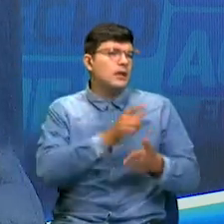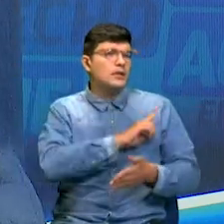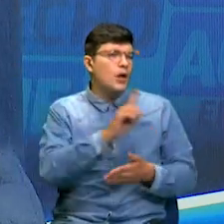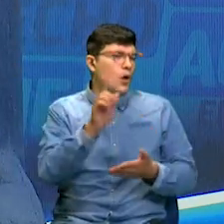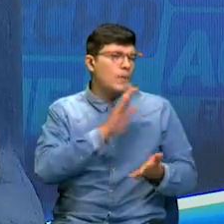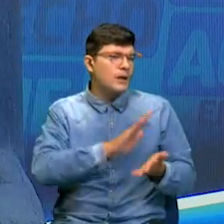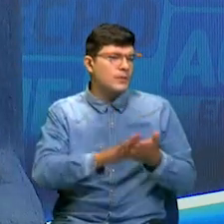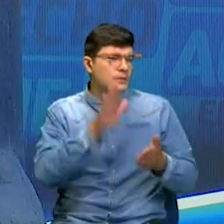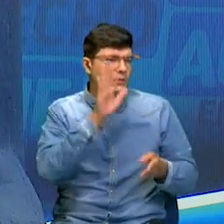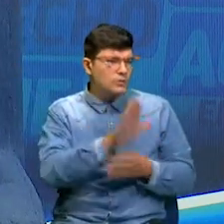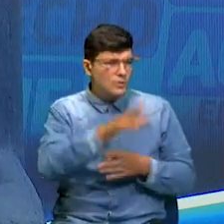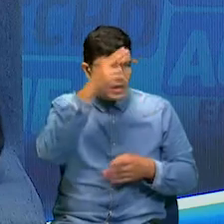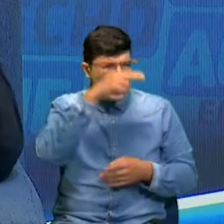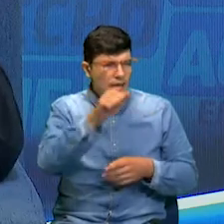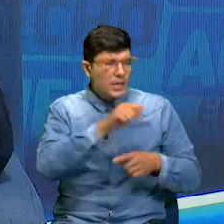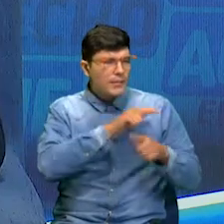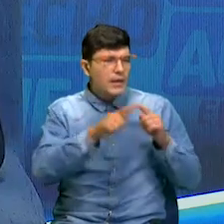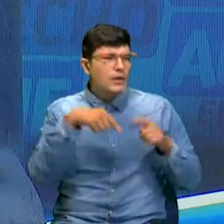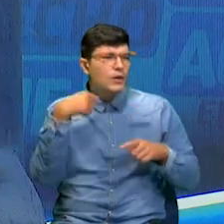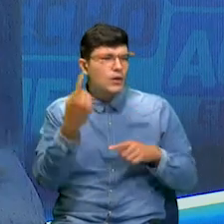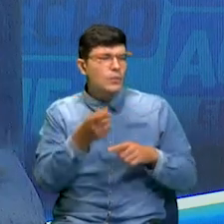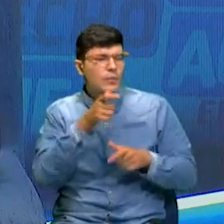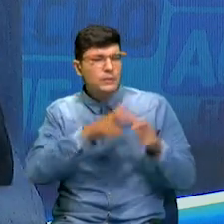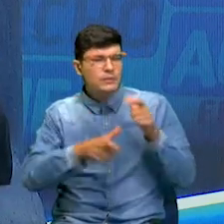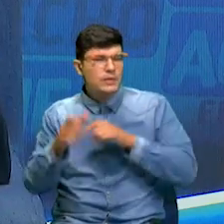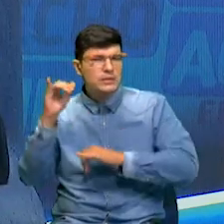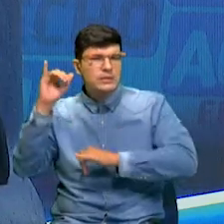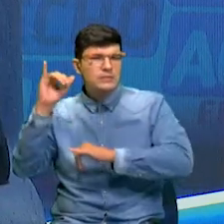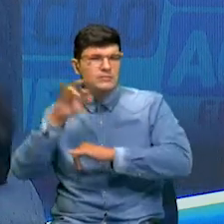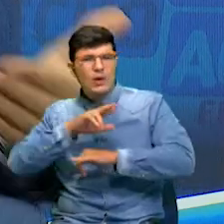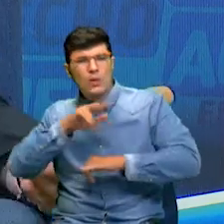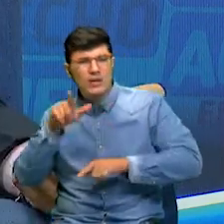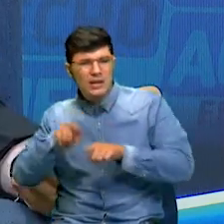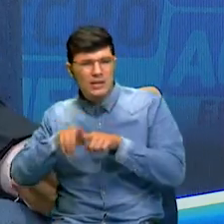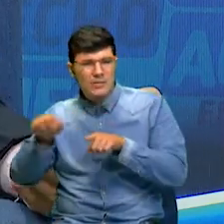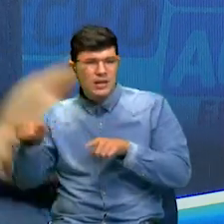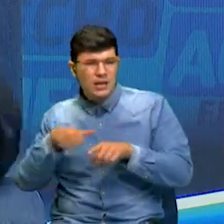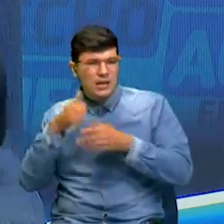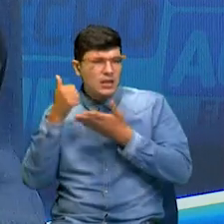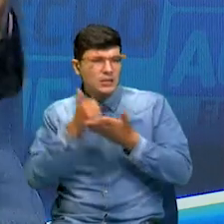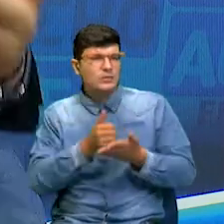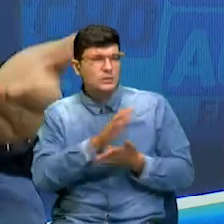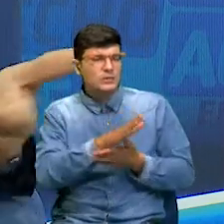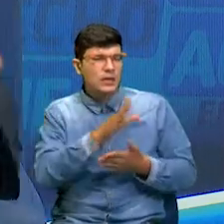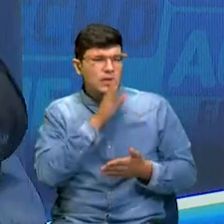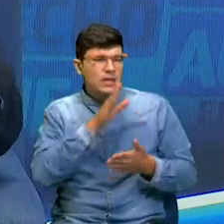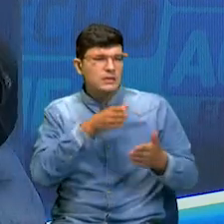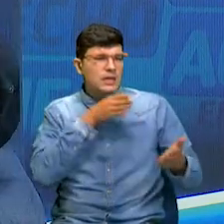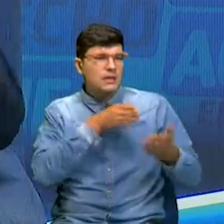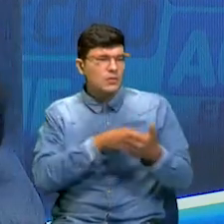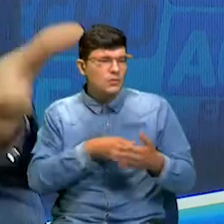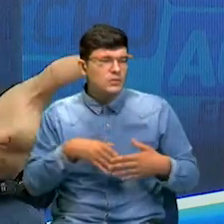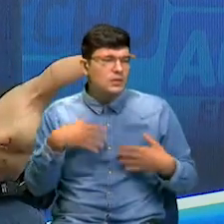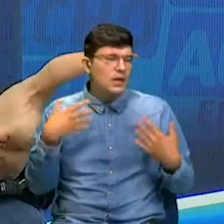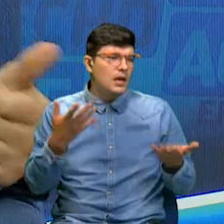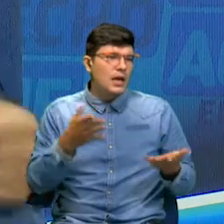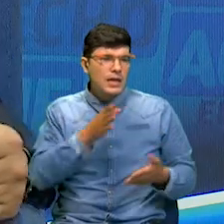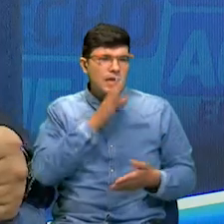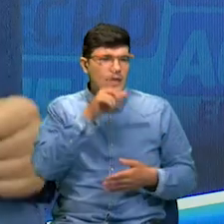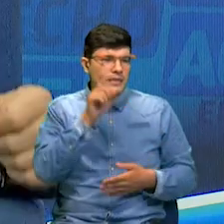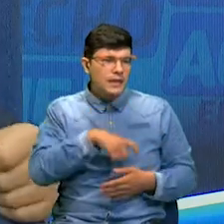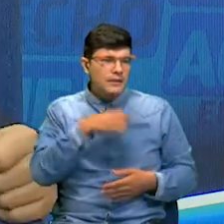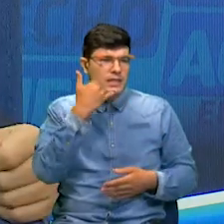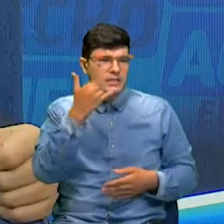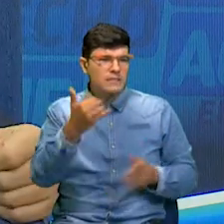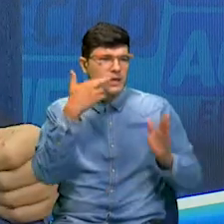hija. Él está en todas sus capacidades. ¿Cómo los externos, en este caso la hermana de crianza, pueden ayudarlo? ¿Ante quién se denuncia? ¿A quién tienen que llamar